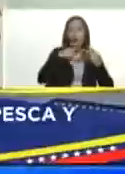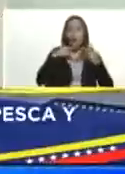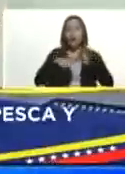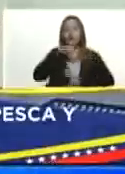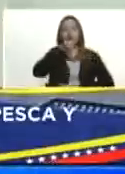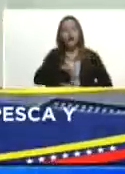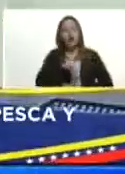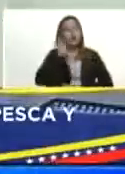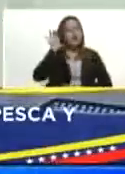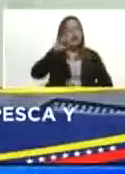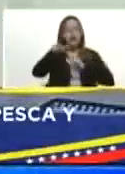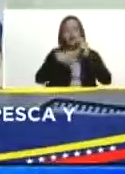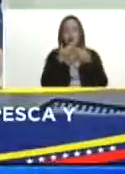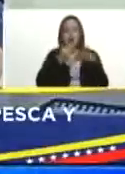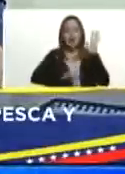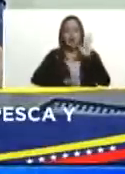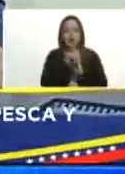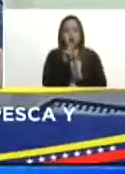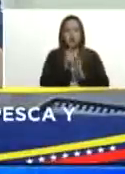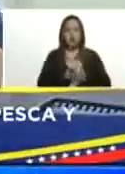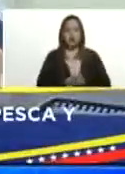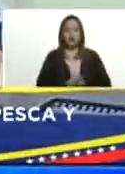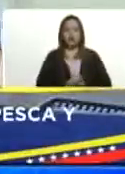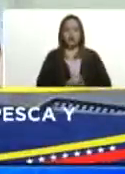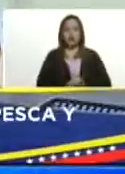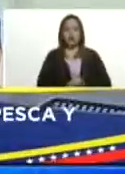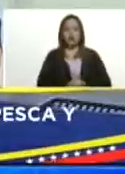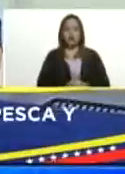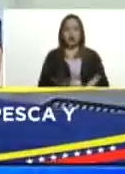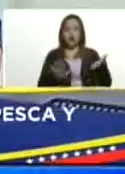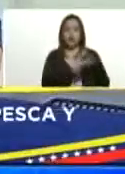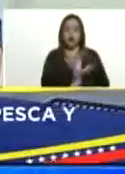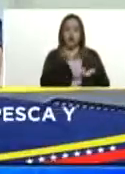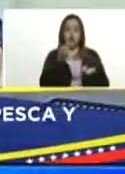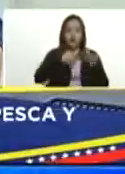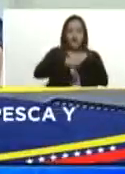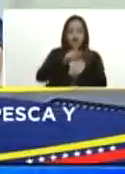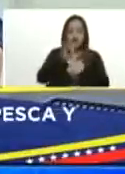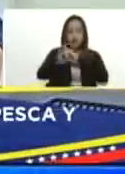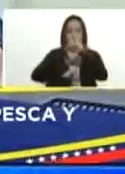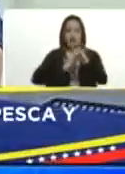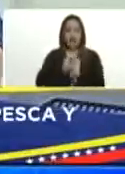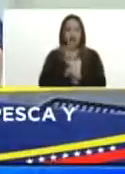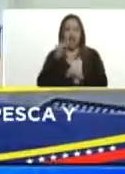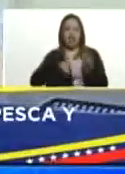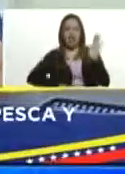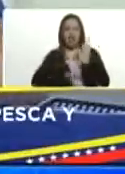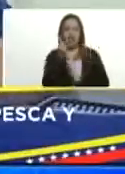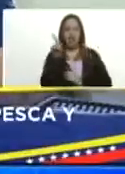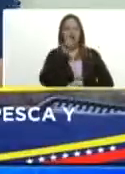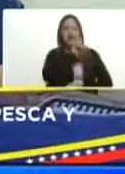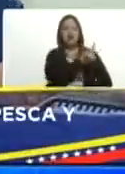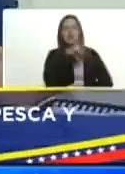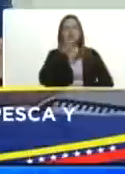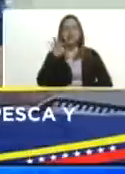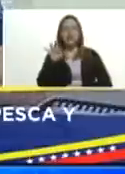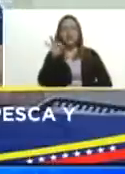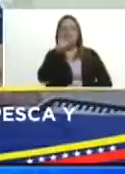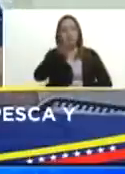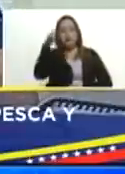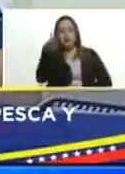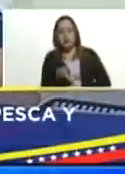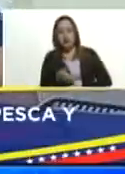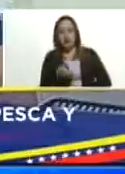el país nunca lo había desarrollado como tal. En materia de exportaciones, el año pasado cerramos con un crecimiento del 13%. Y para